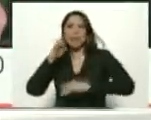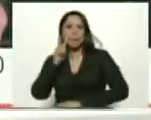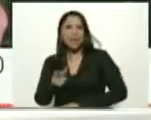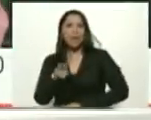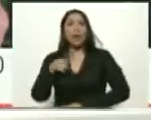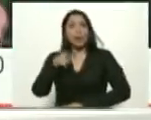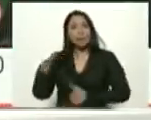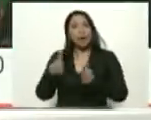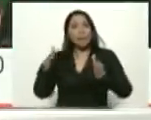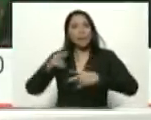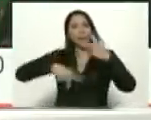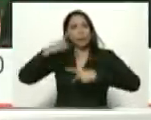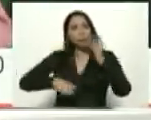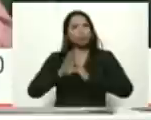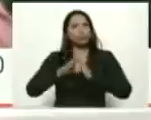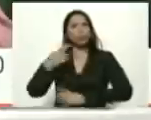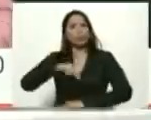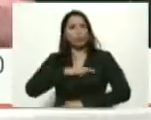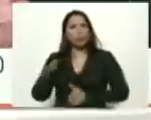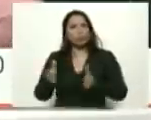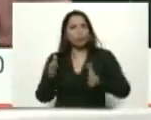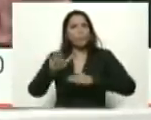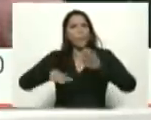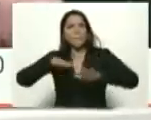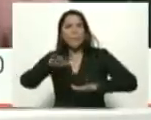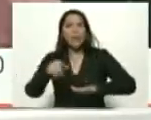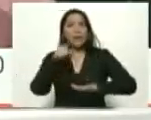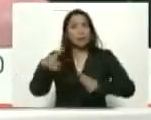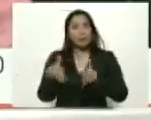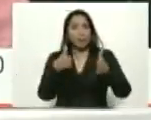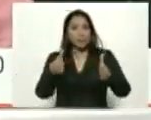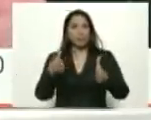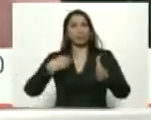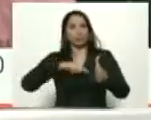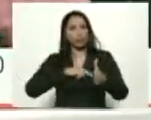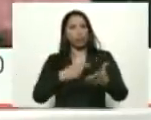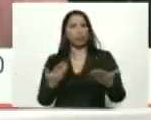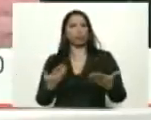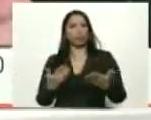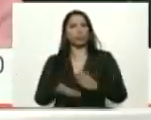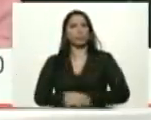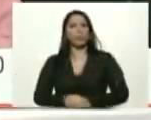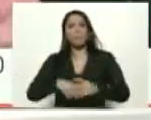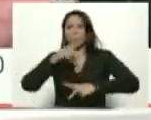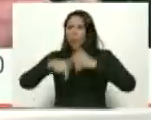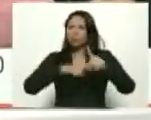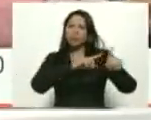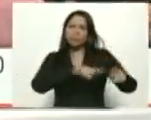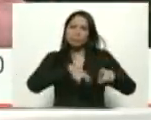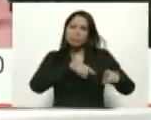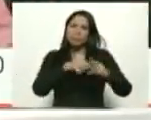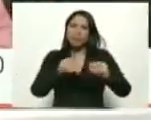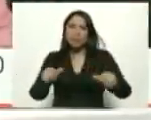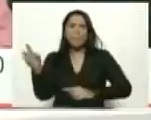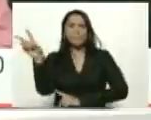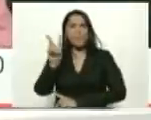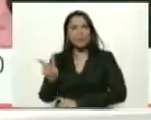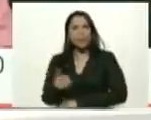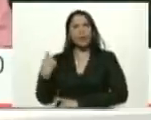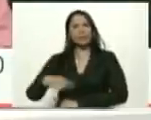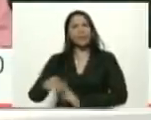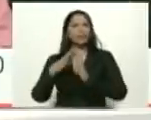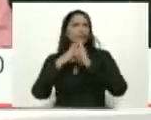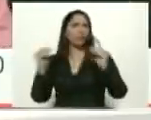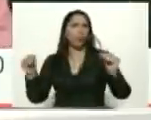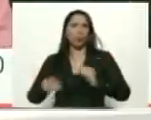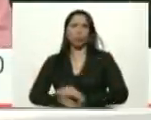este es el camino y que lo estamos transitando. Este es el camino y lo estamos transitando, producir la tierra. Venezuela lo tiene todo.